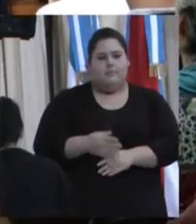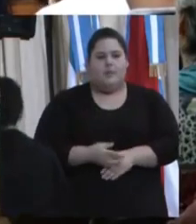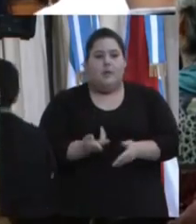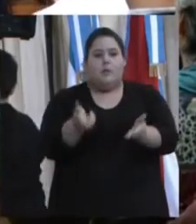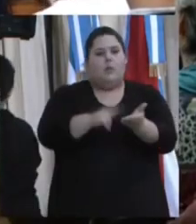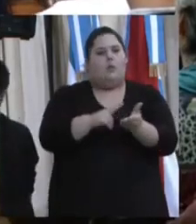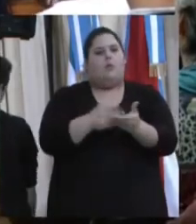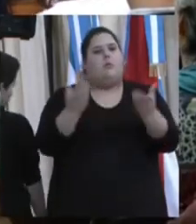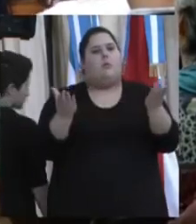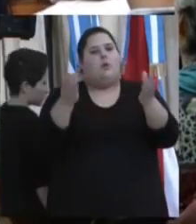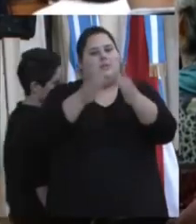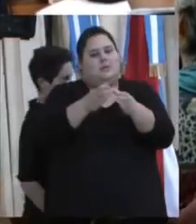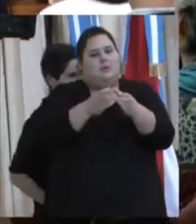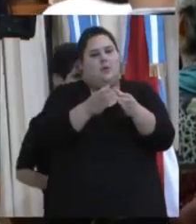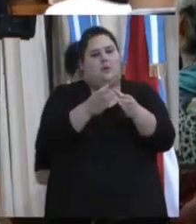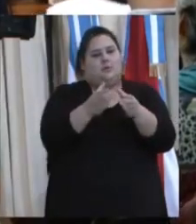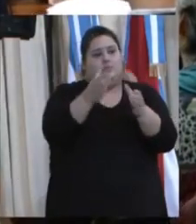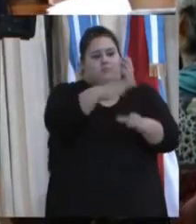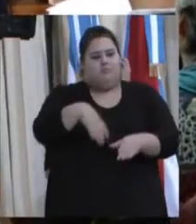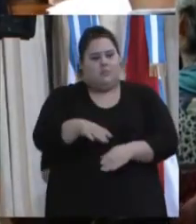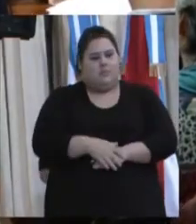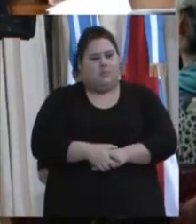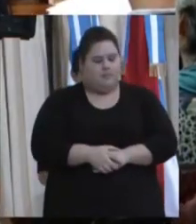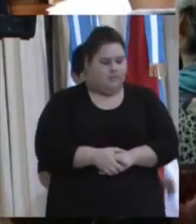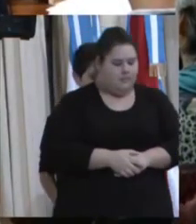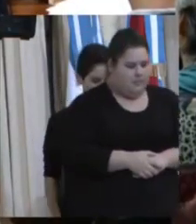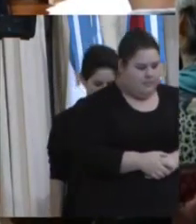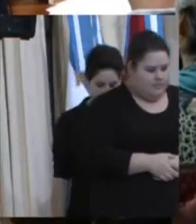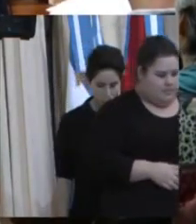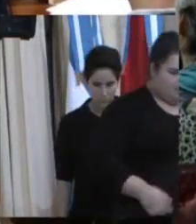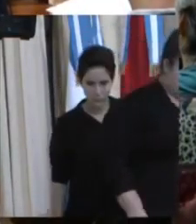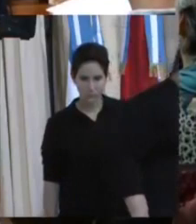por algunos sectores de la reforma.